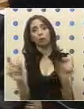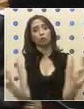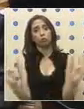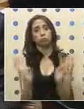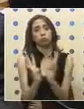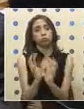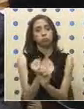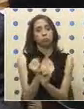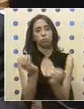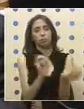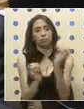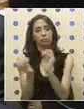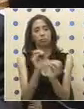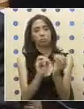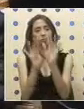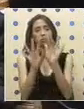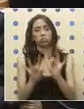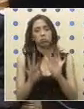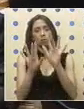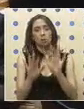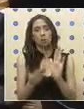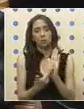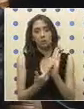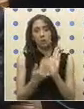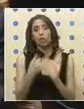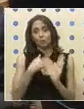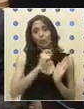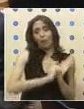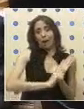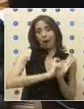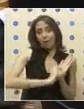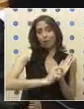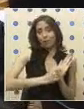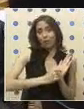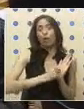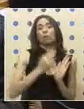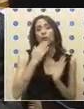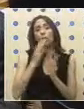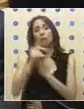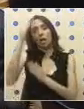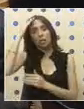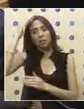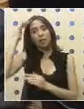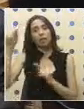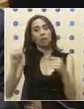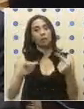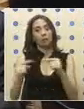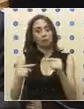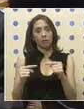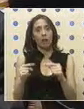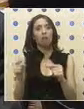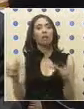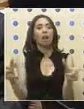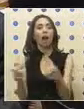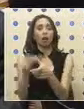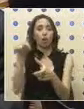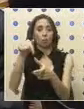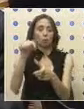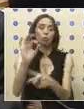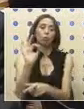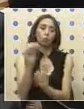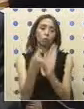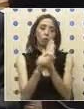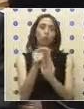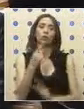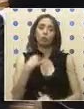ahí, particularmente quienes venían preparando esta moción, de verdad que yo soy autor, pero reconozco en ello el liderazgo que hubo en el debate de esta Comisión, porque me parece correcto. Y nosotros vamos a